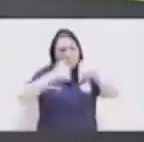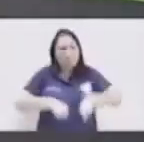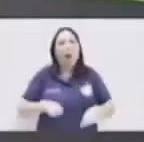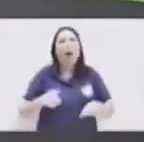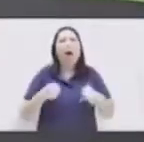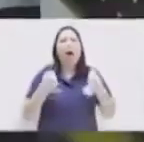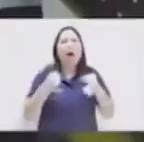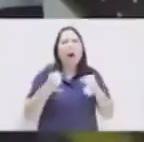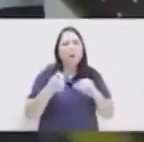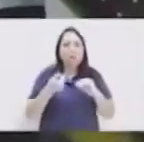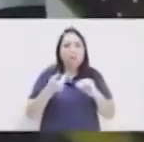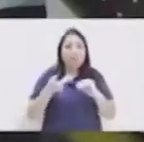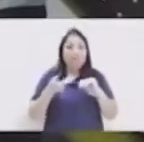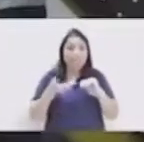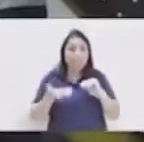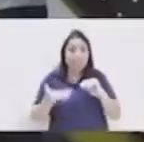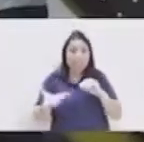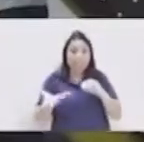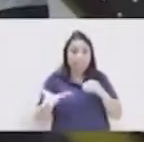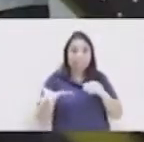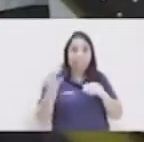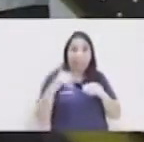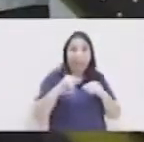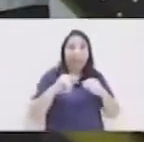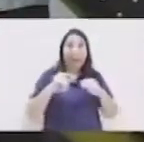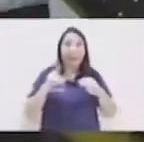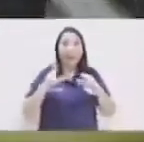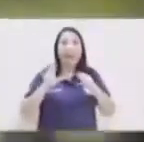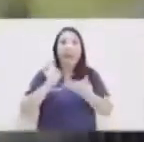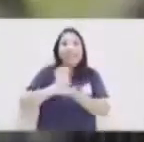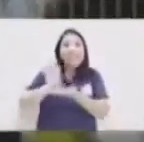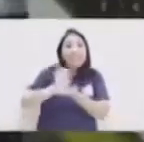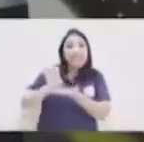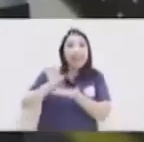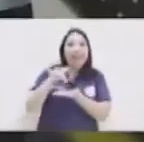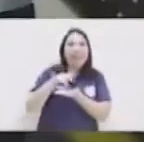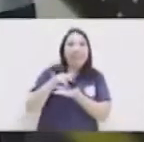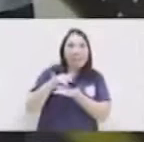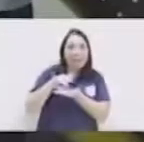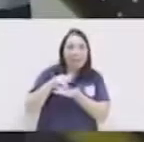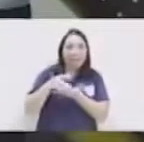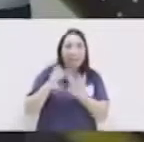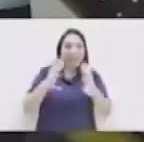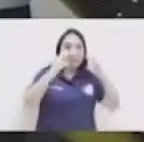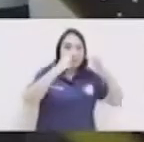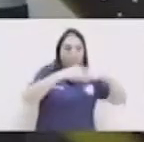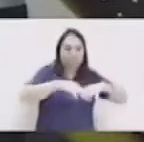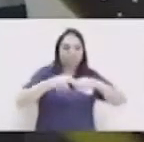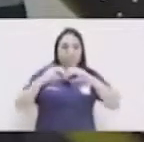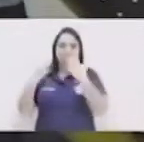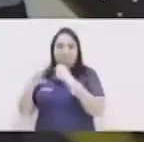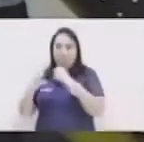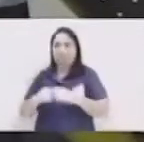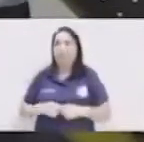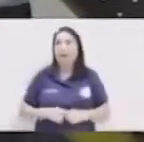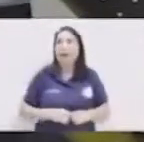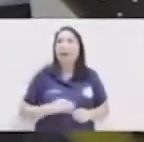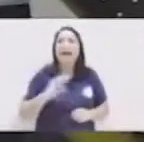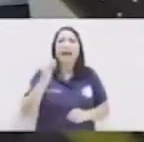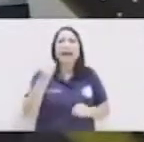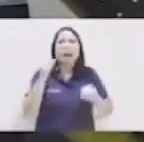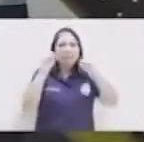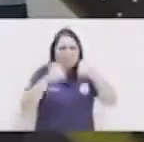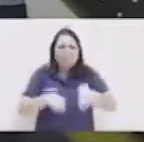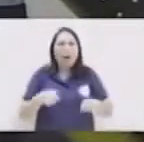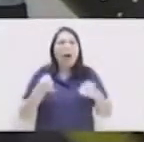hacer para contribuir a la reducción de un riesgo a desastre. Bien, entonces, ¿qué más actividades, qué